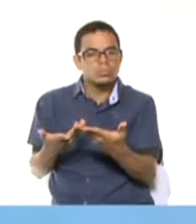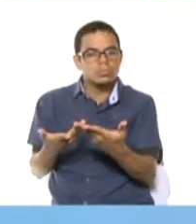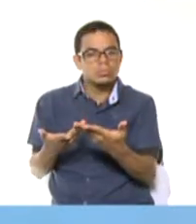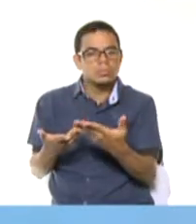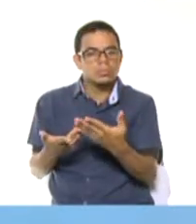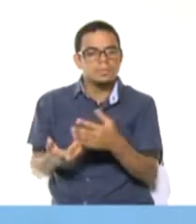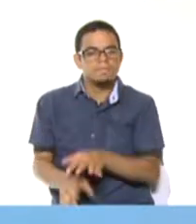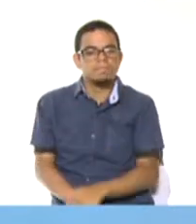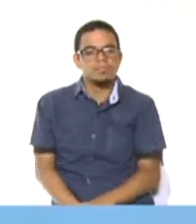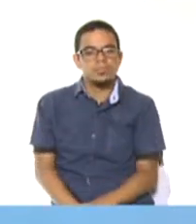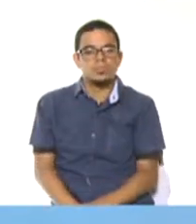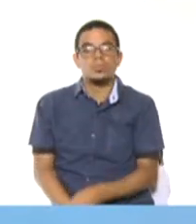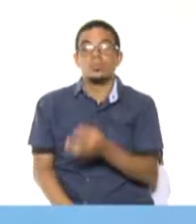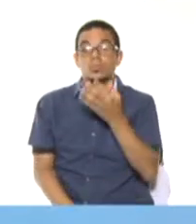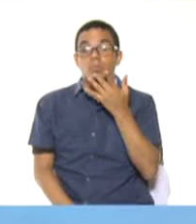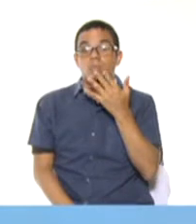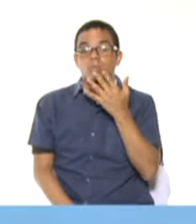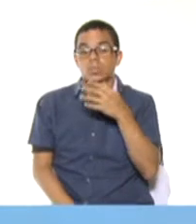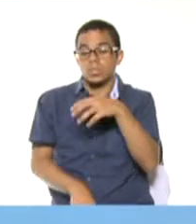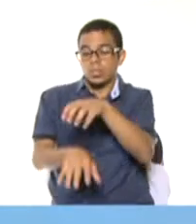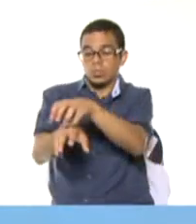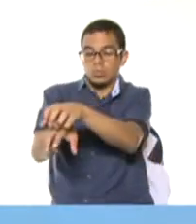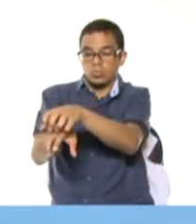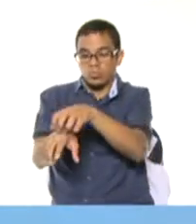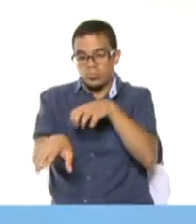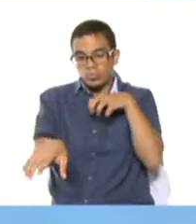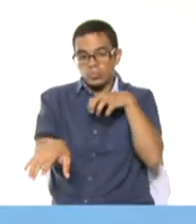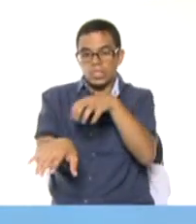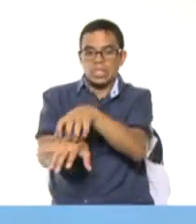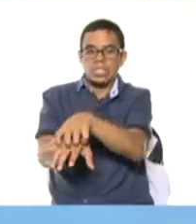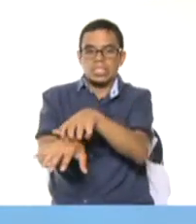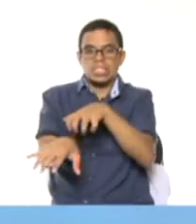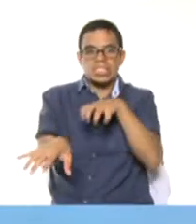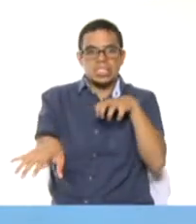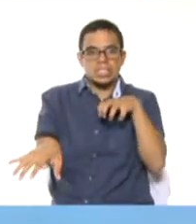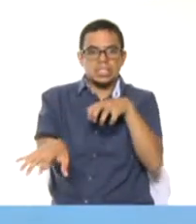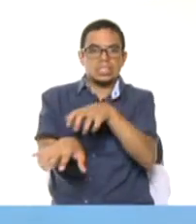escuchamos. Si es un rastrillo,